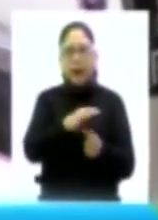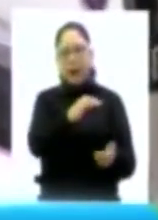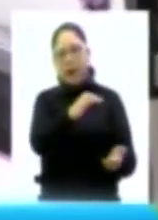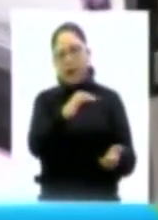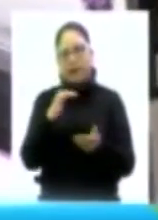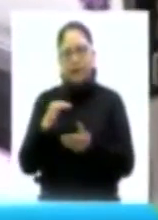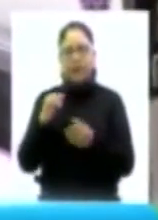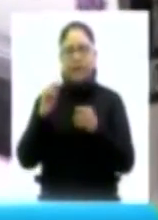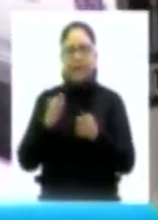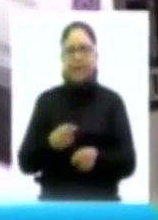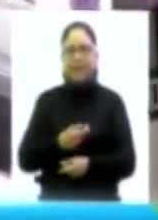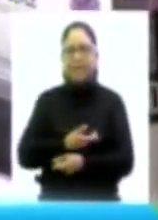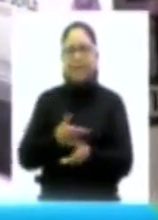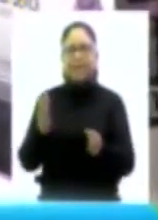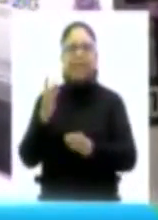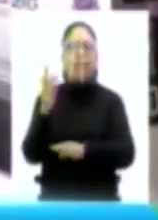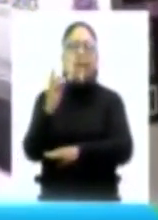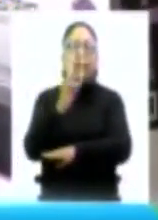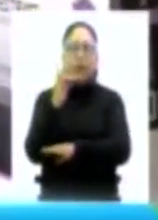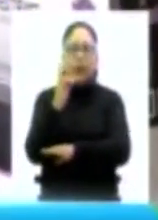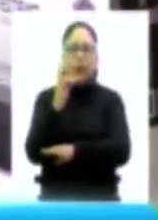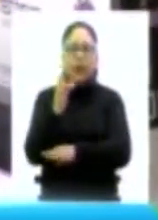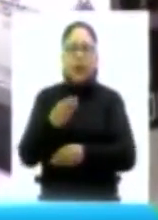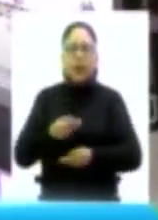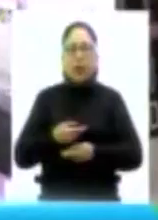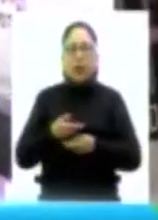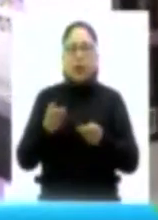para proporcionarles, para transferirles